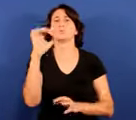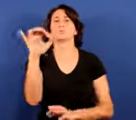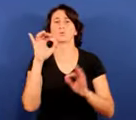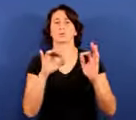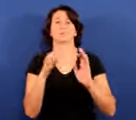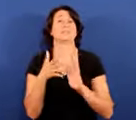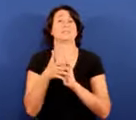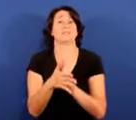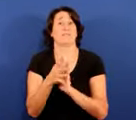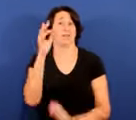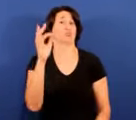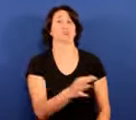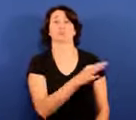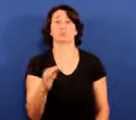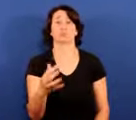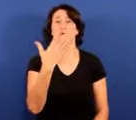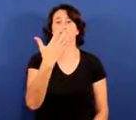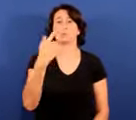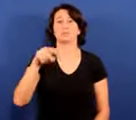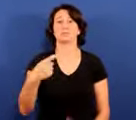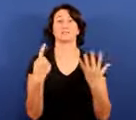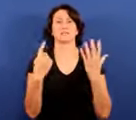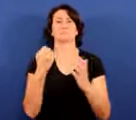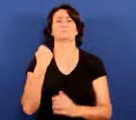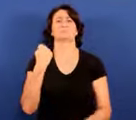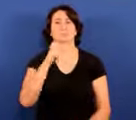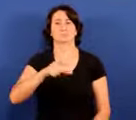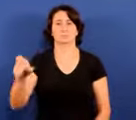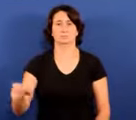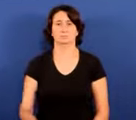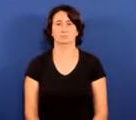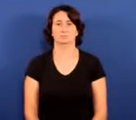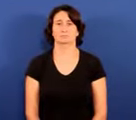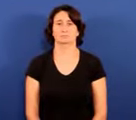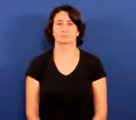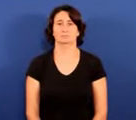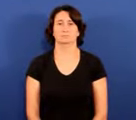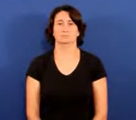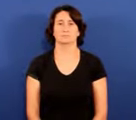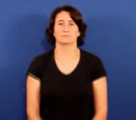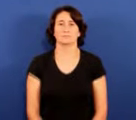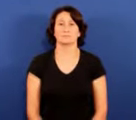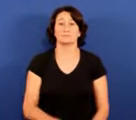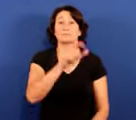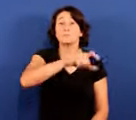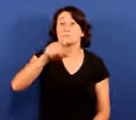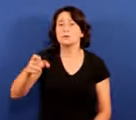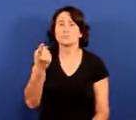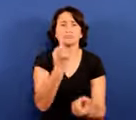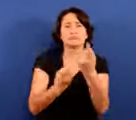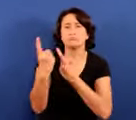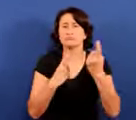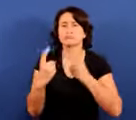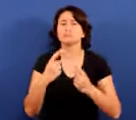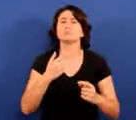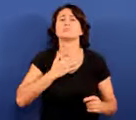gran satisfacción manifestada por las personas usuarias, y por otro, el significativo incremento de afluencia, más de 1 millón de personas